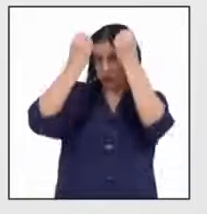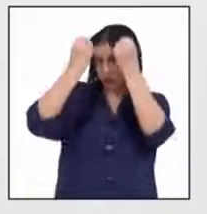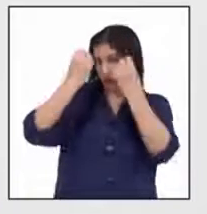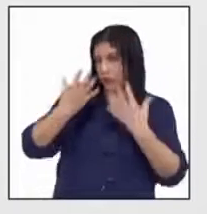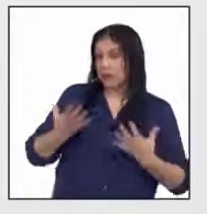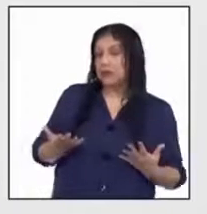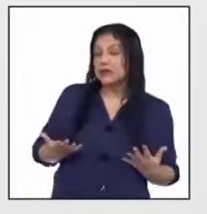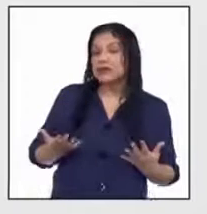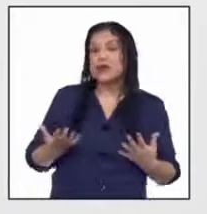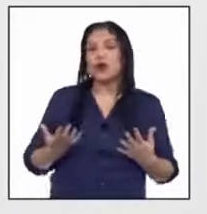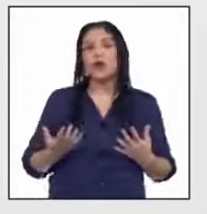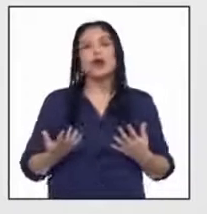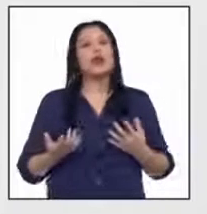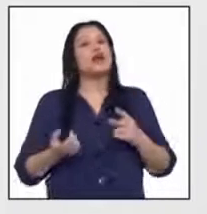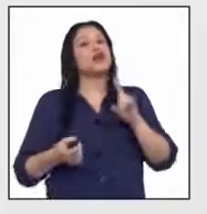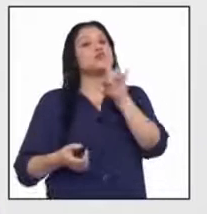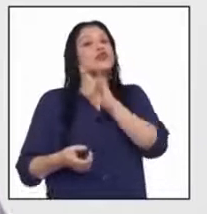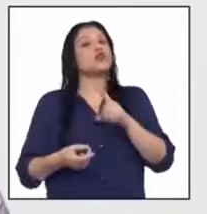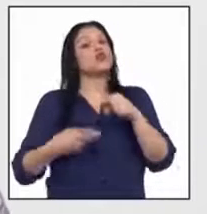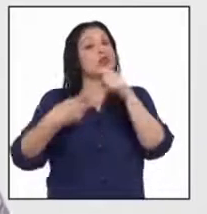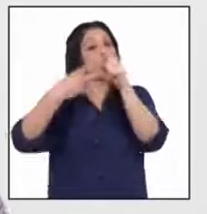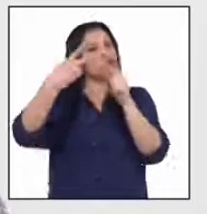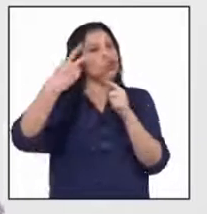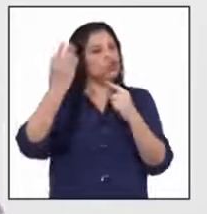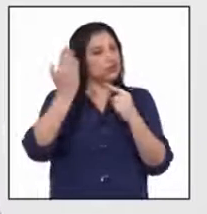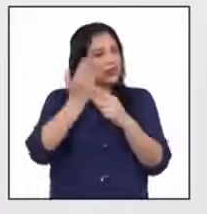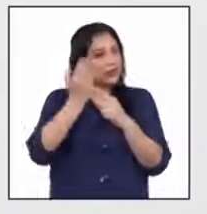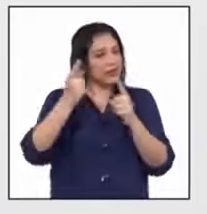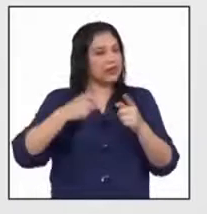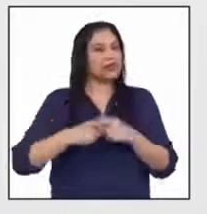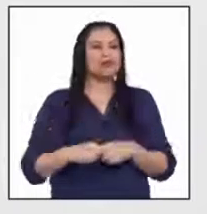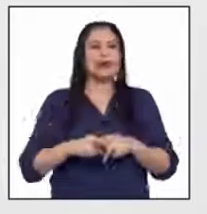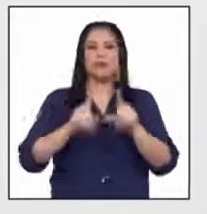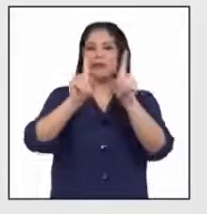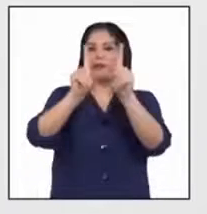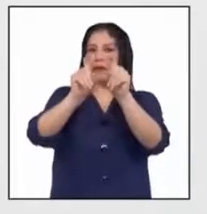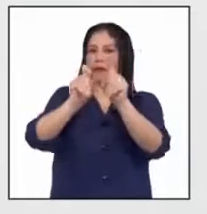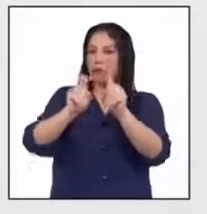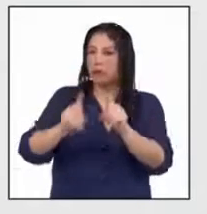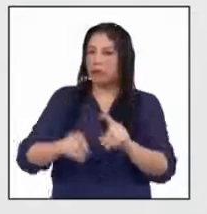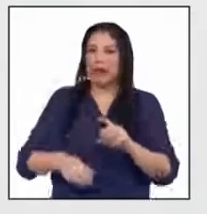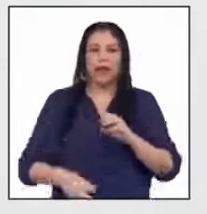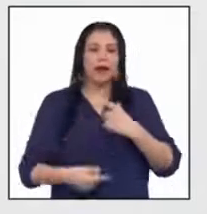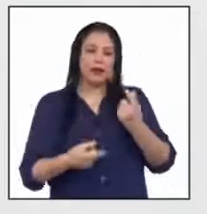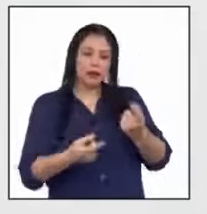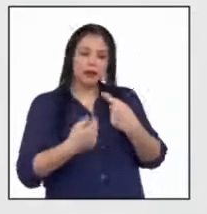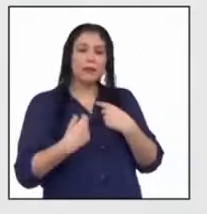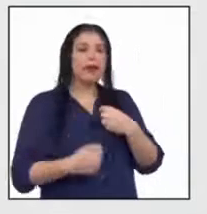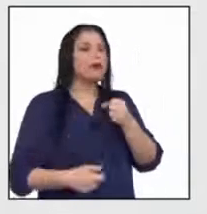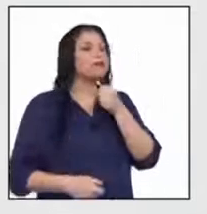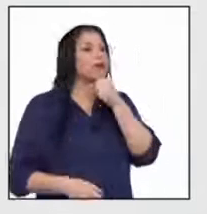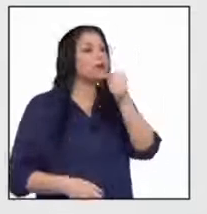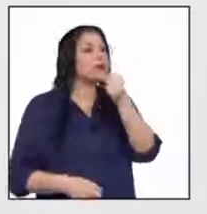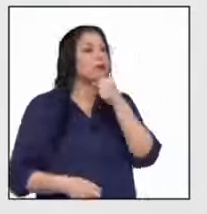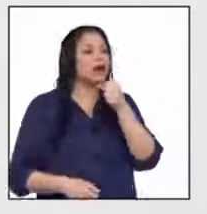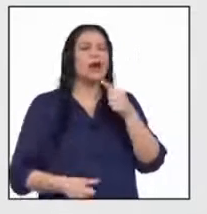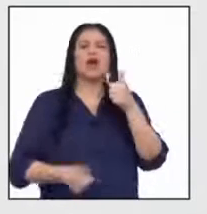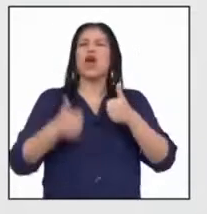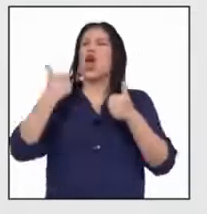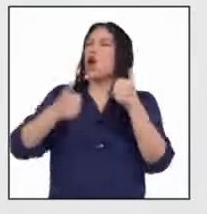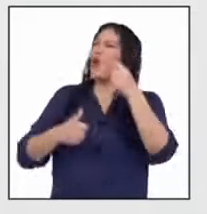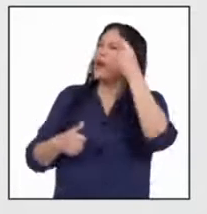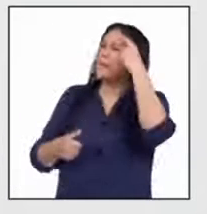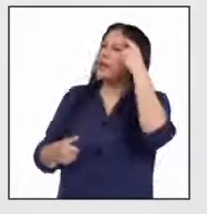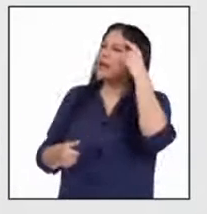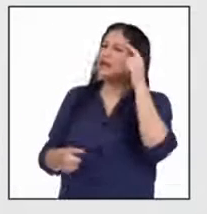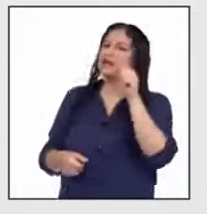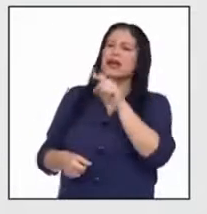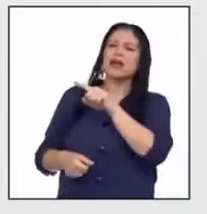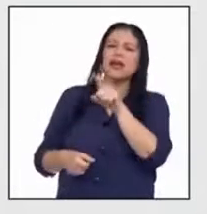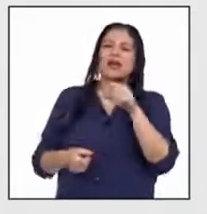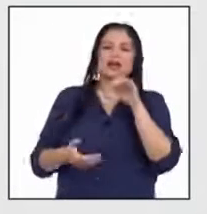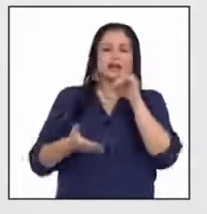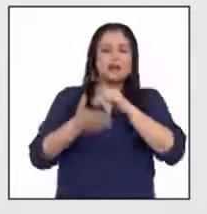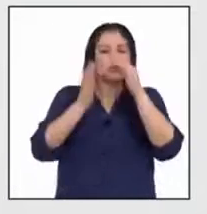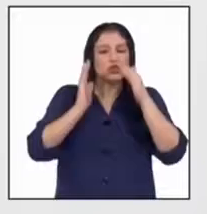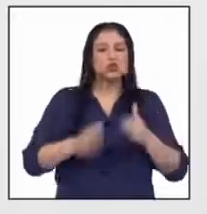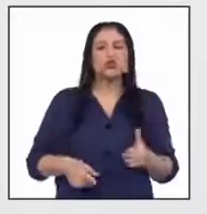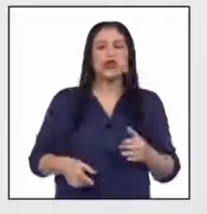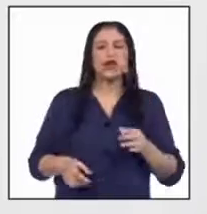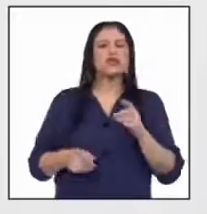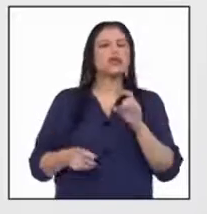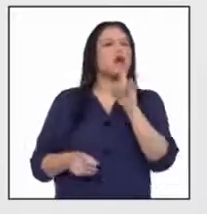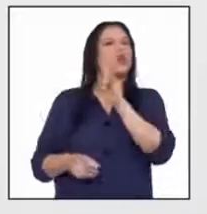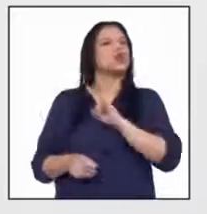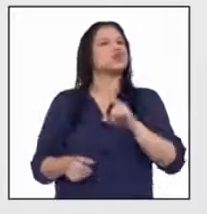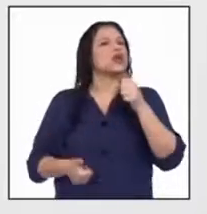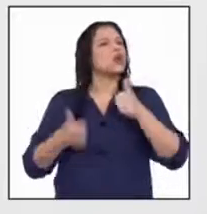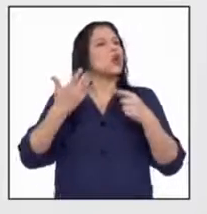utilizan dos técnicas: la encuesta y la entrevista. ¿Cuál creen que han utilizado los estudiantes de